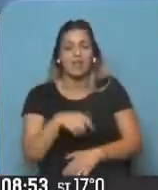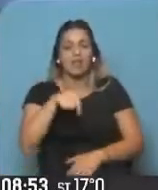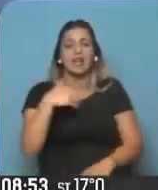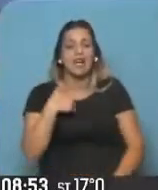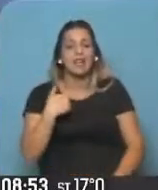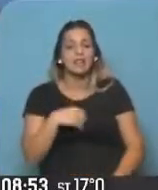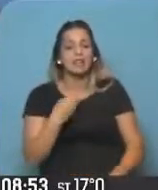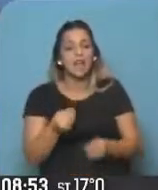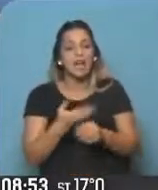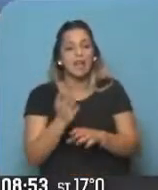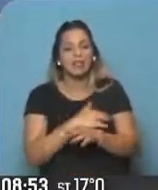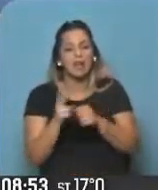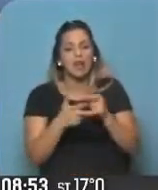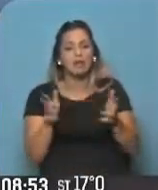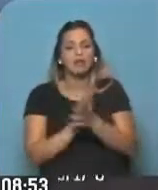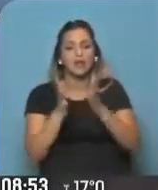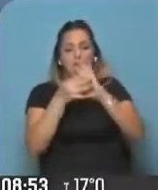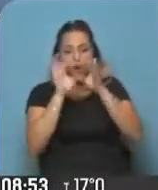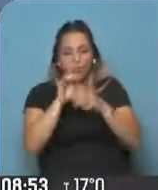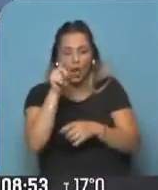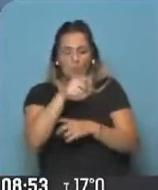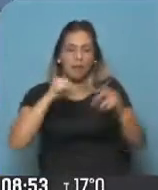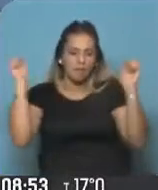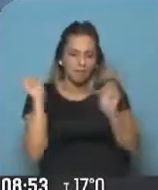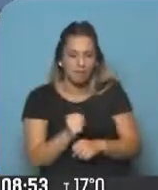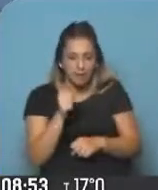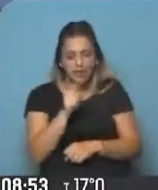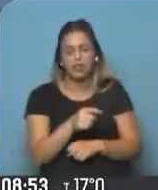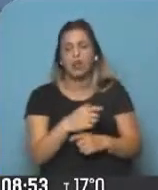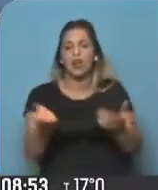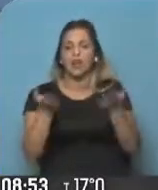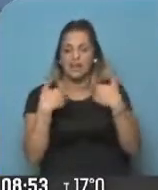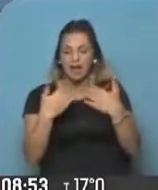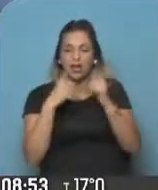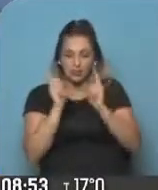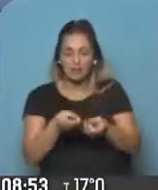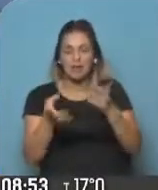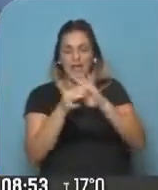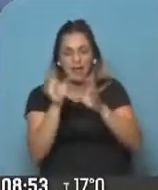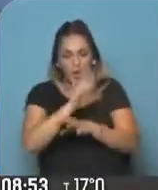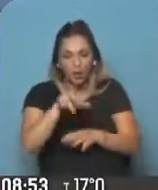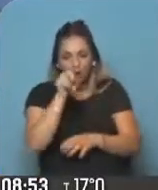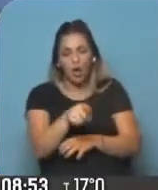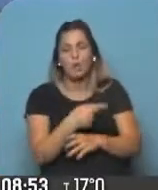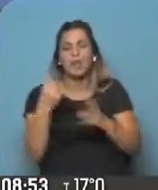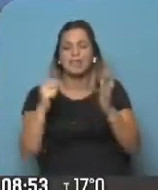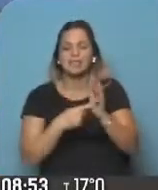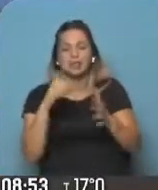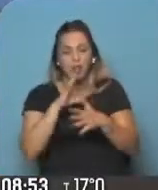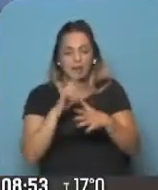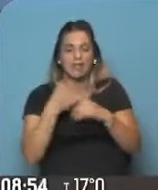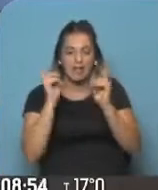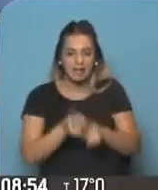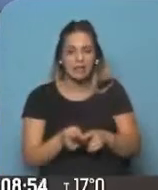argentina hablaba recién de la ola polar en la europa de la intensa ola de calor también en esa zona del mundo centroamérica también